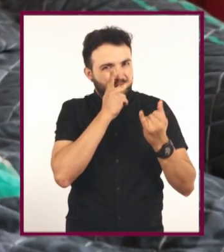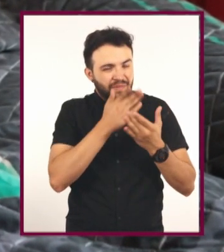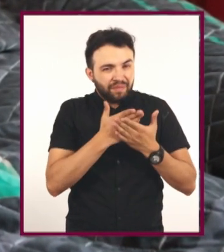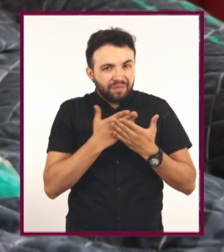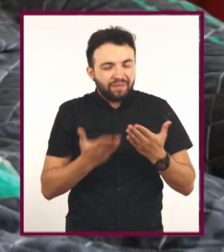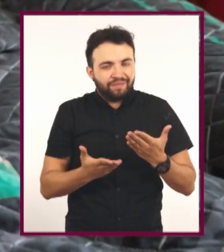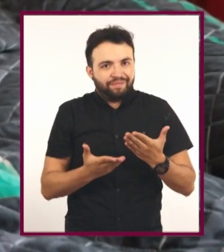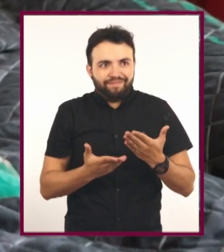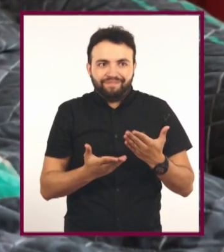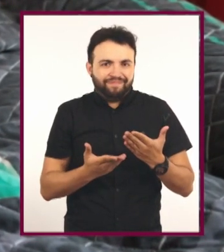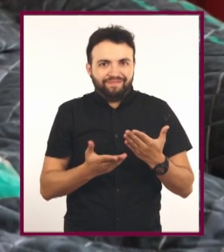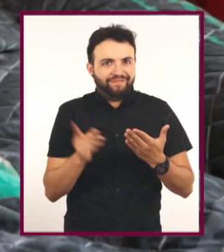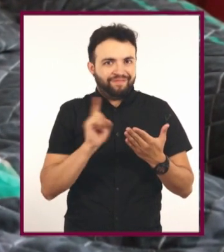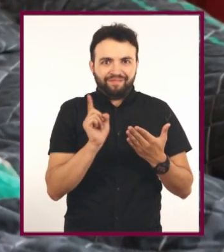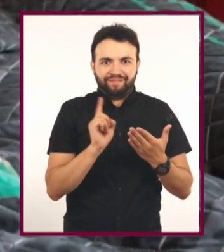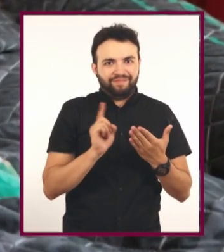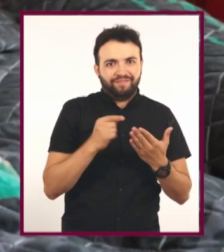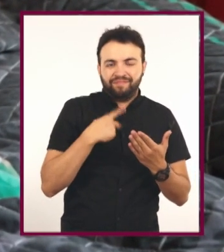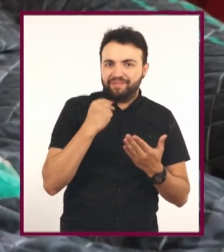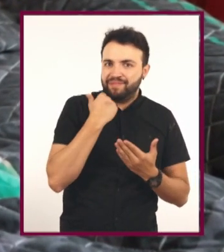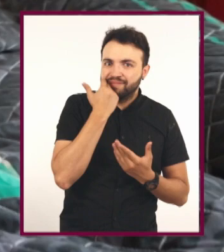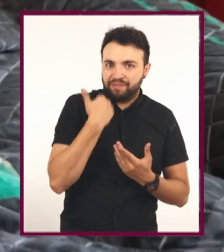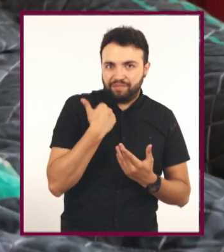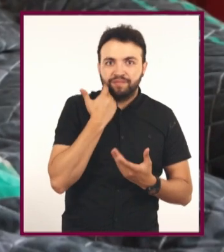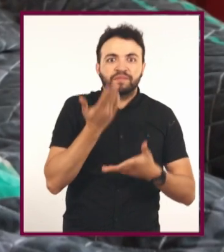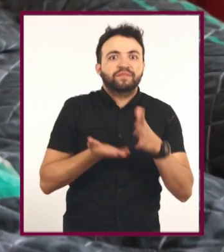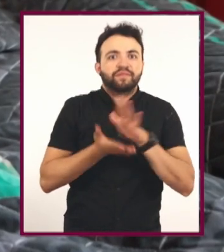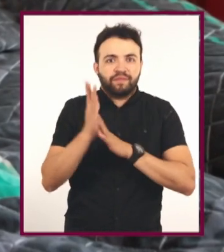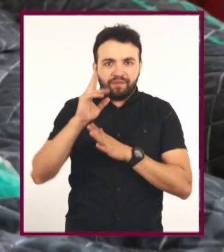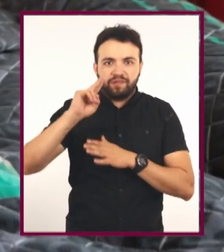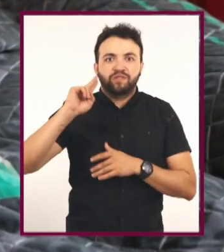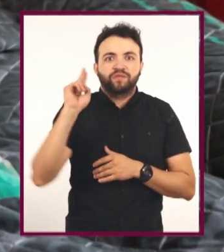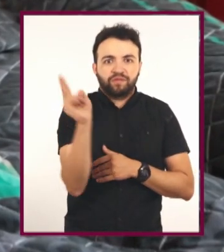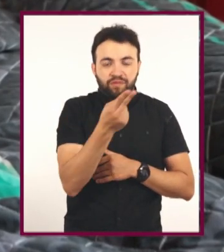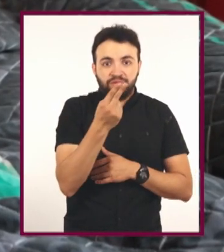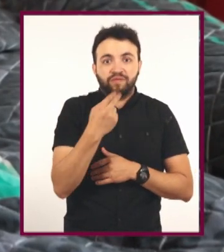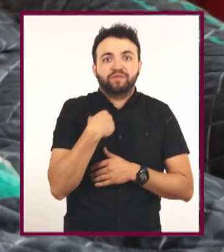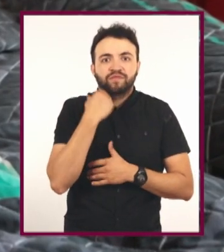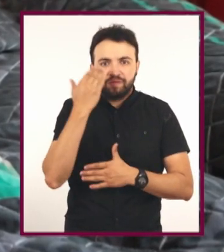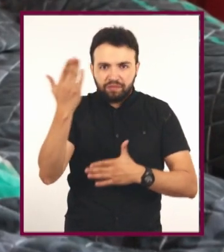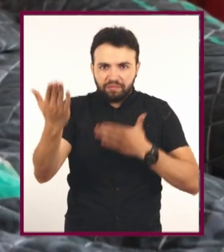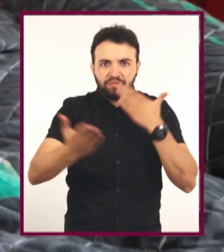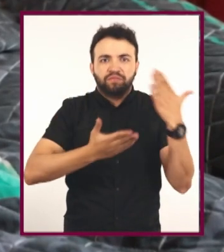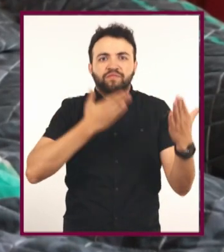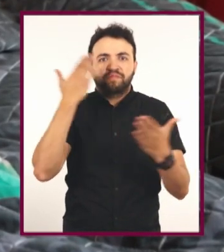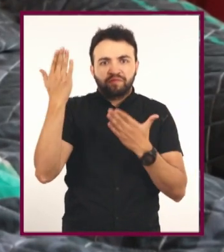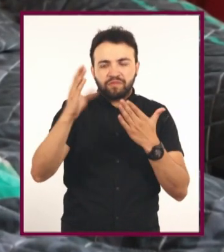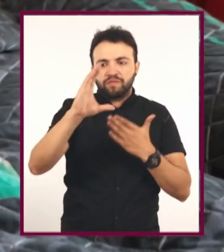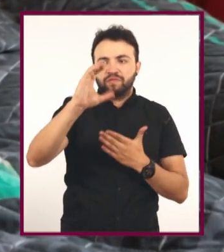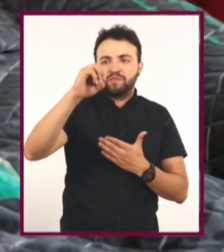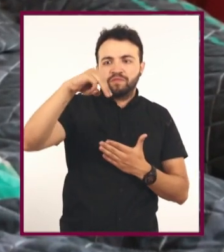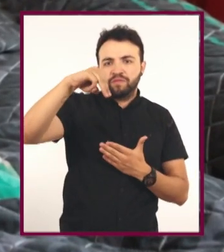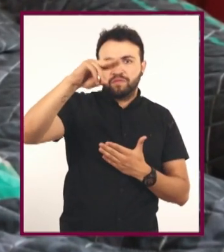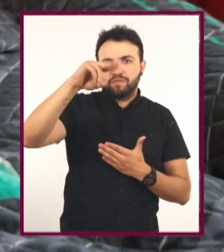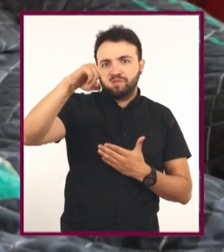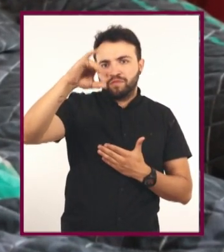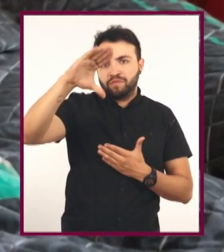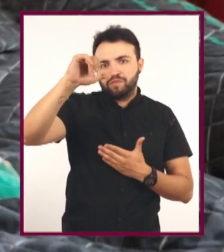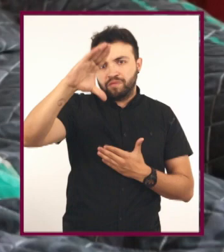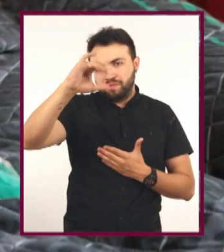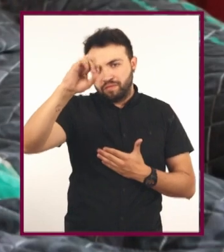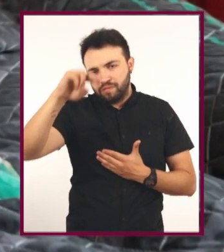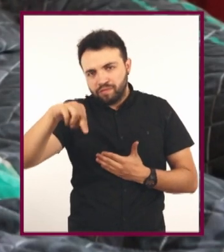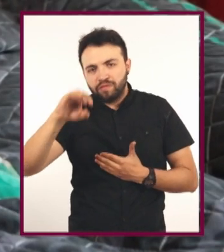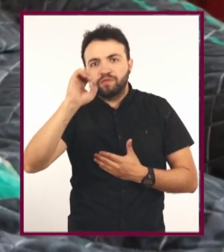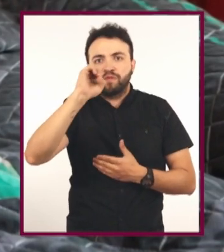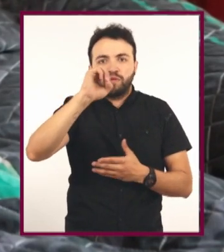¿Padre ahora? No, ni de broma. Antes quiero ir a la universidad. Y si todavía no sé si quiero estudiar